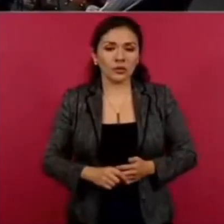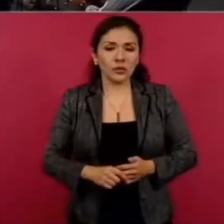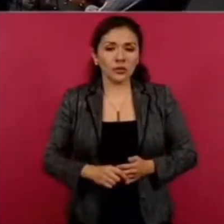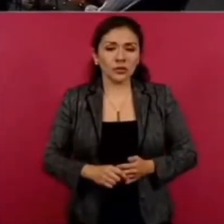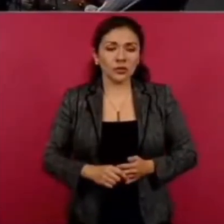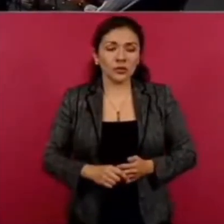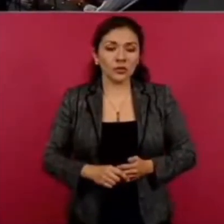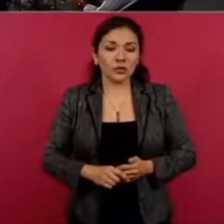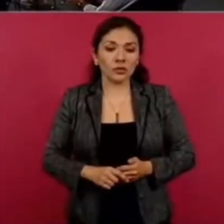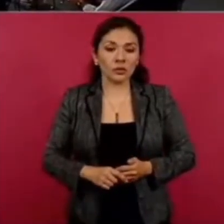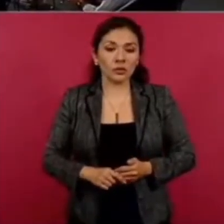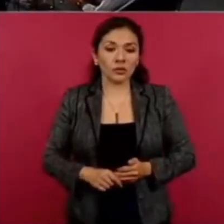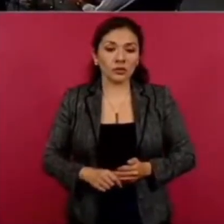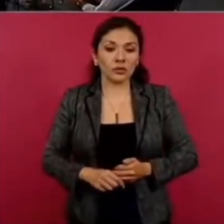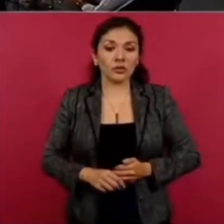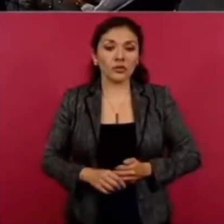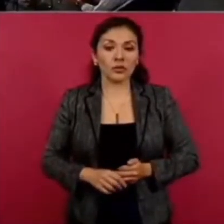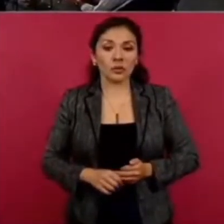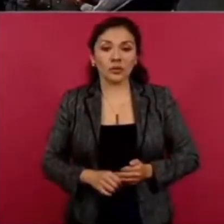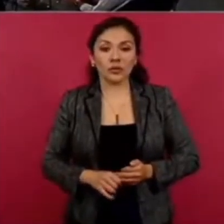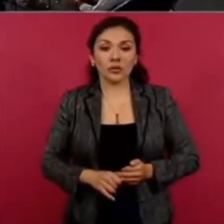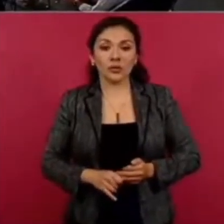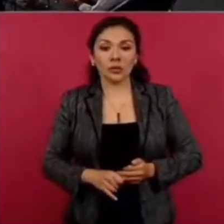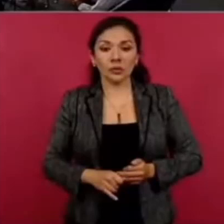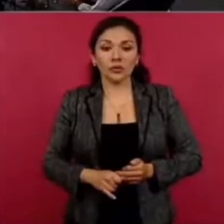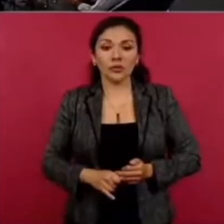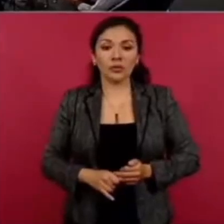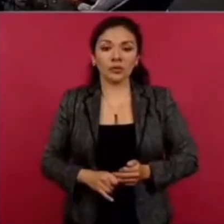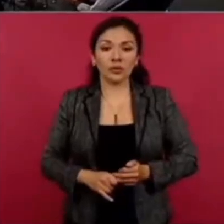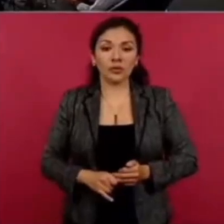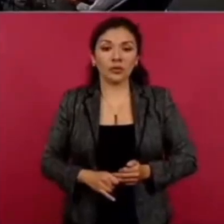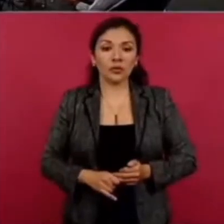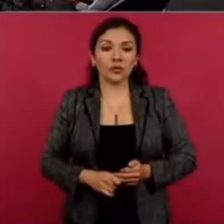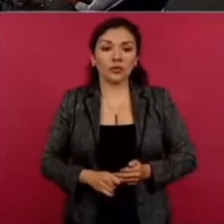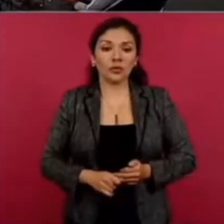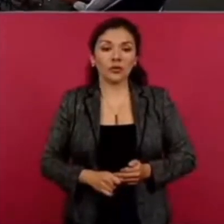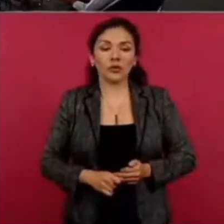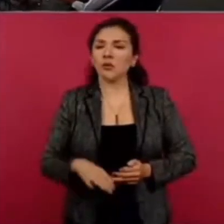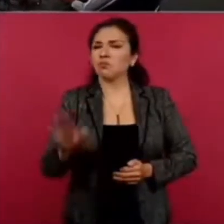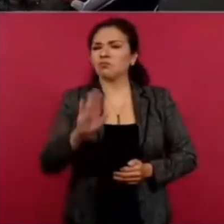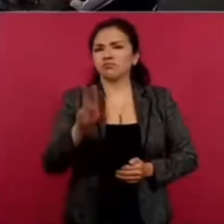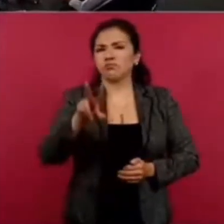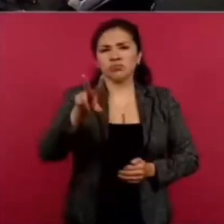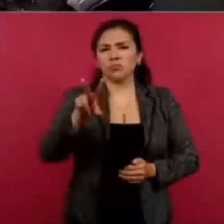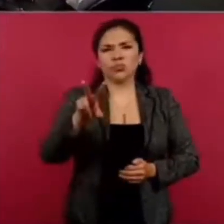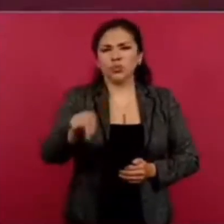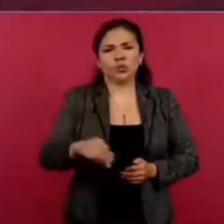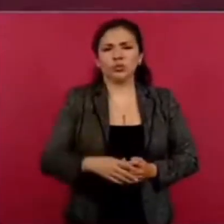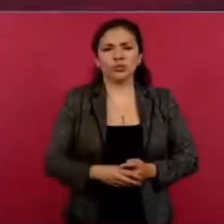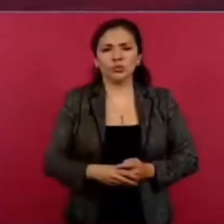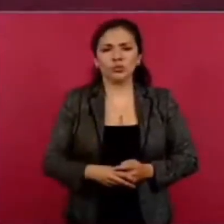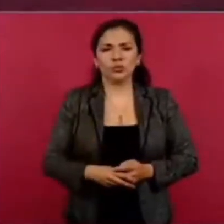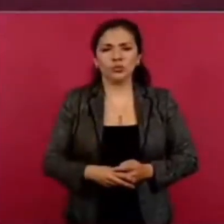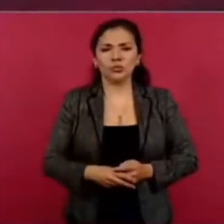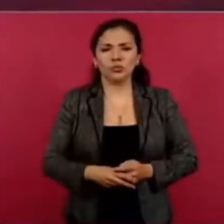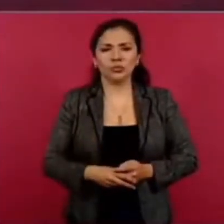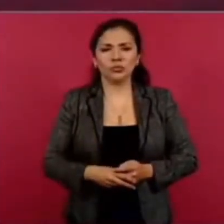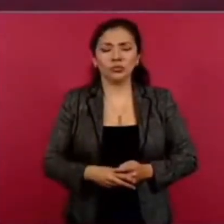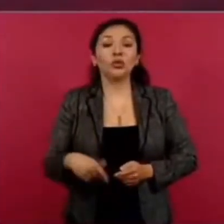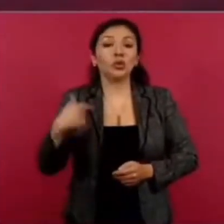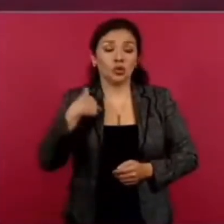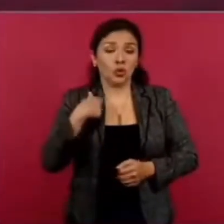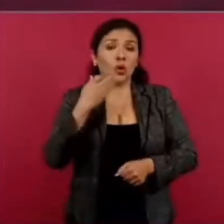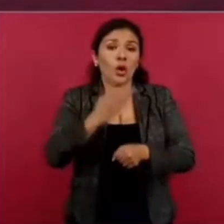con sus contrapartes del Poder Judicial. No sé si lo pudo ver usted. No, yo lo que he estado